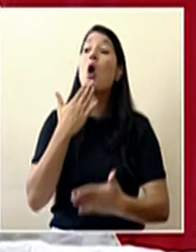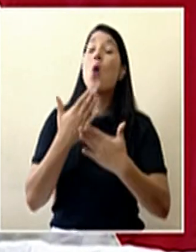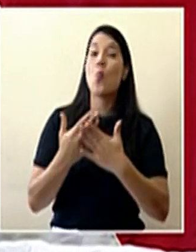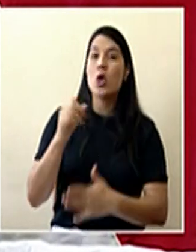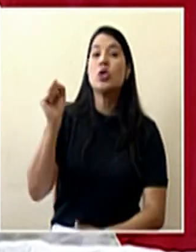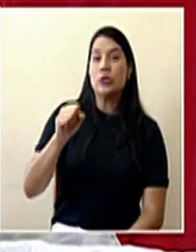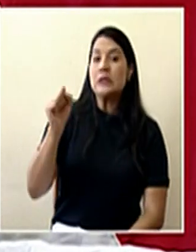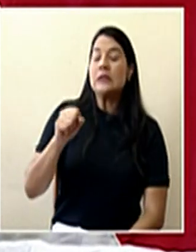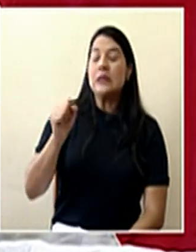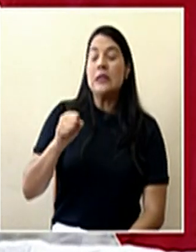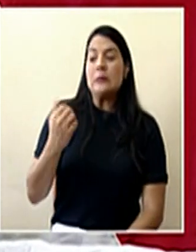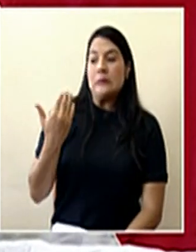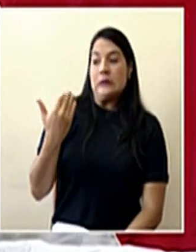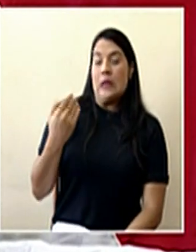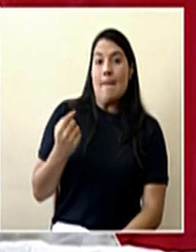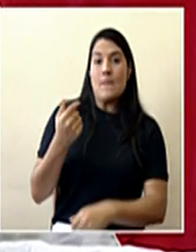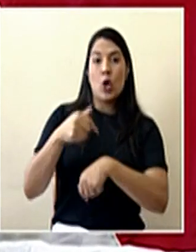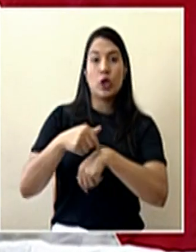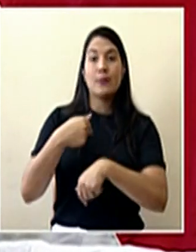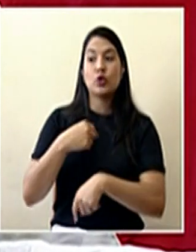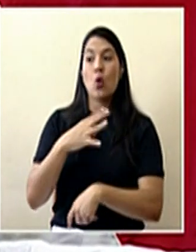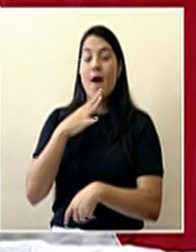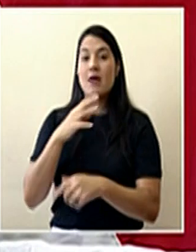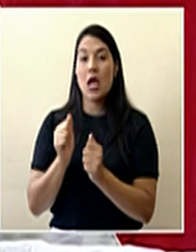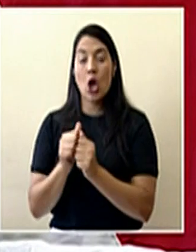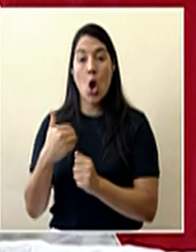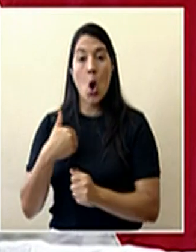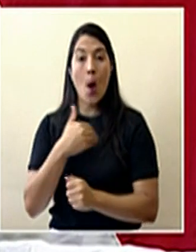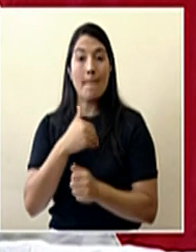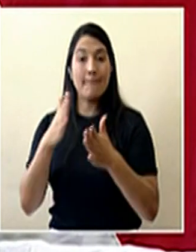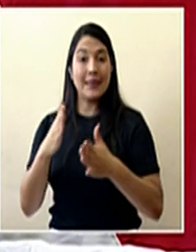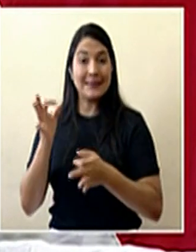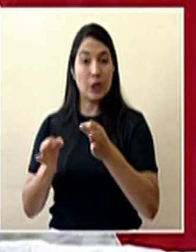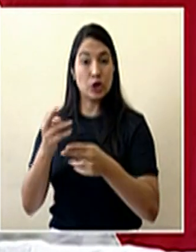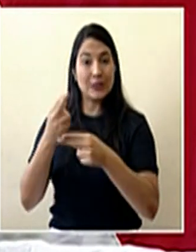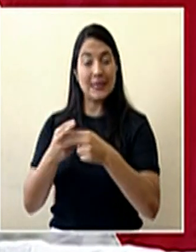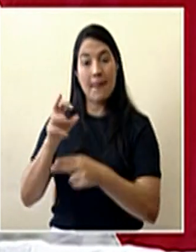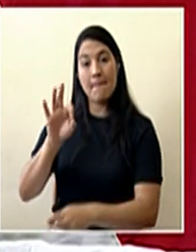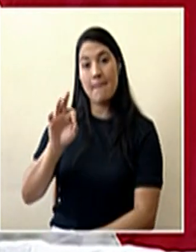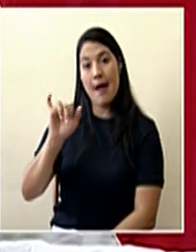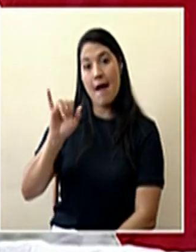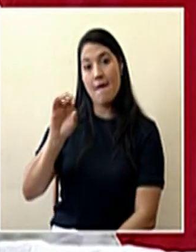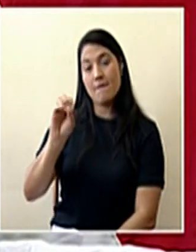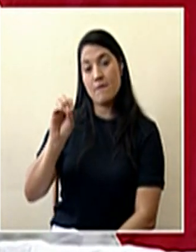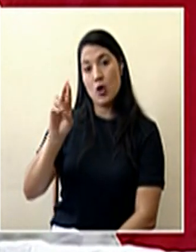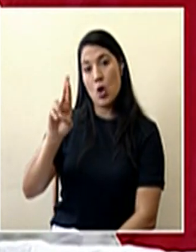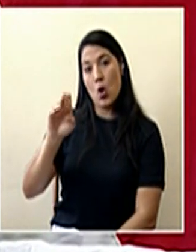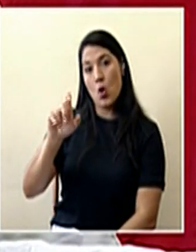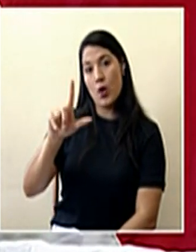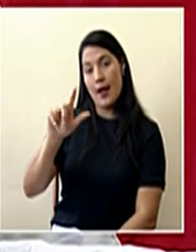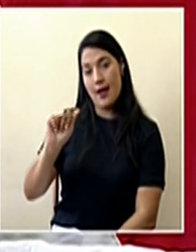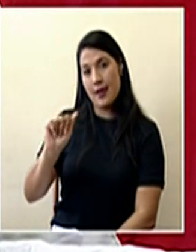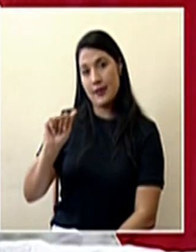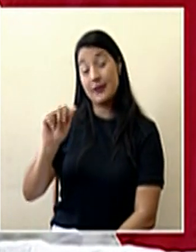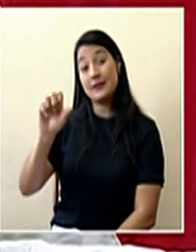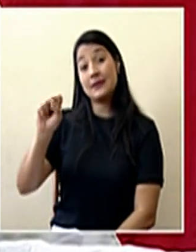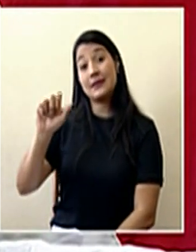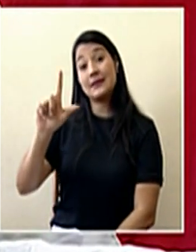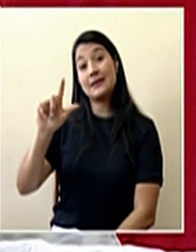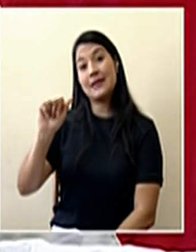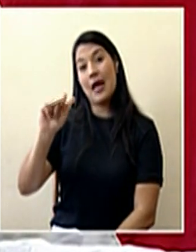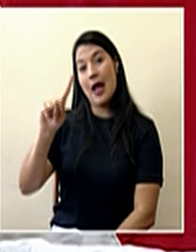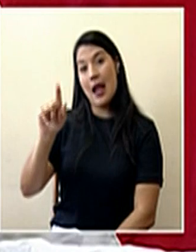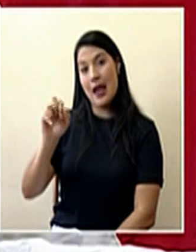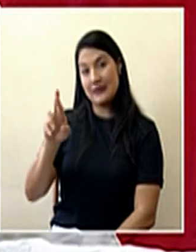efectivamente, hace pocos minutos conversé con la ministra de Justicia, doña Fiorella Salazar, respecto a este tema. Me dice